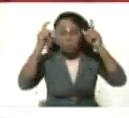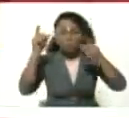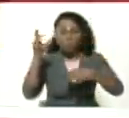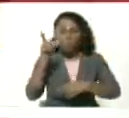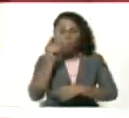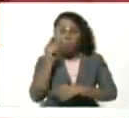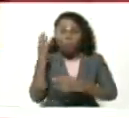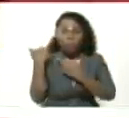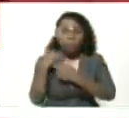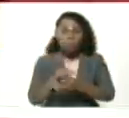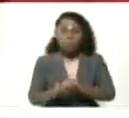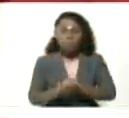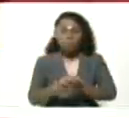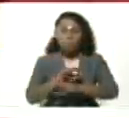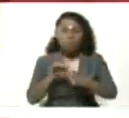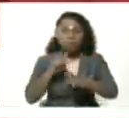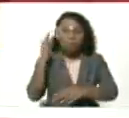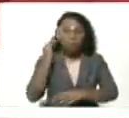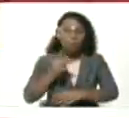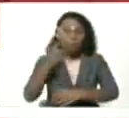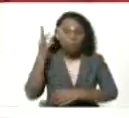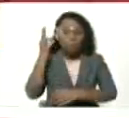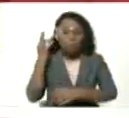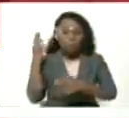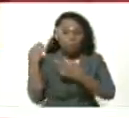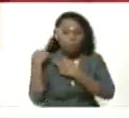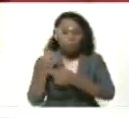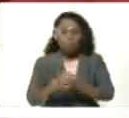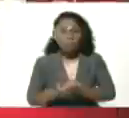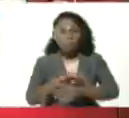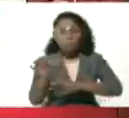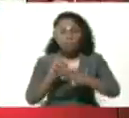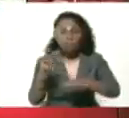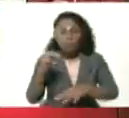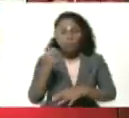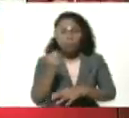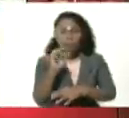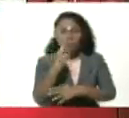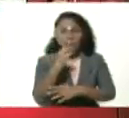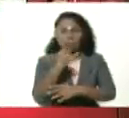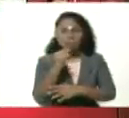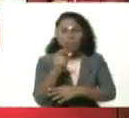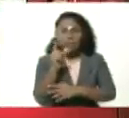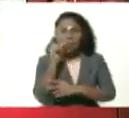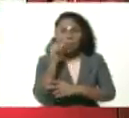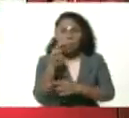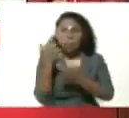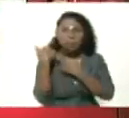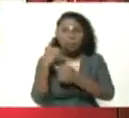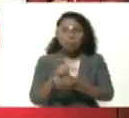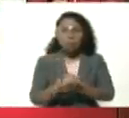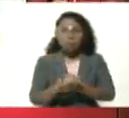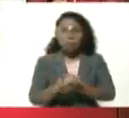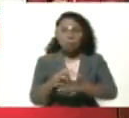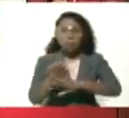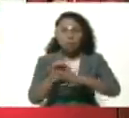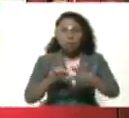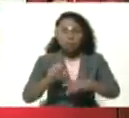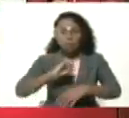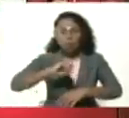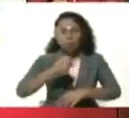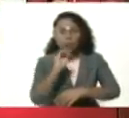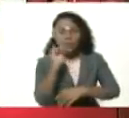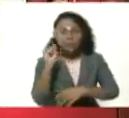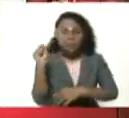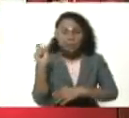Municipio Bolívar, María Núñez. Municipio Márquez, Alexander Vargas. Municipio Campo Elías, José Torrealba.